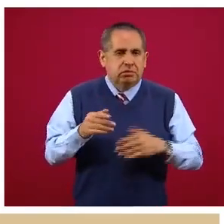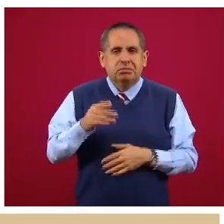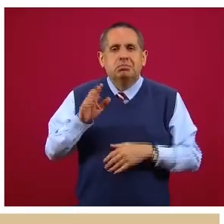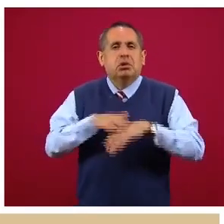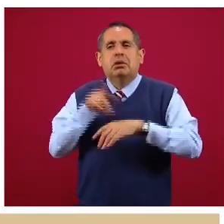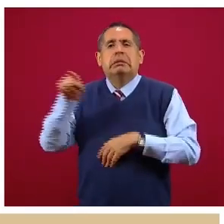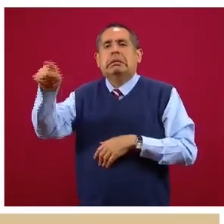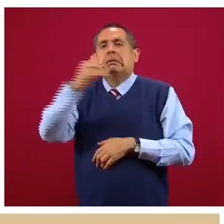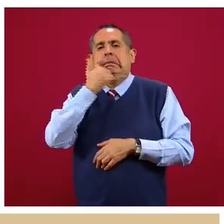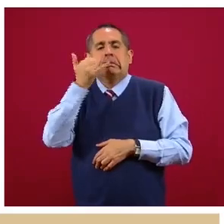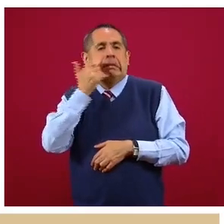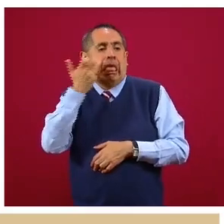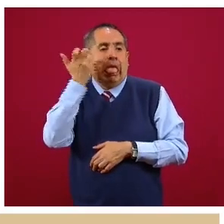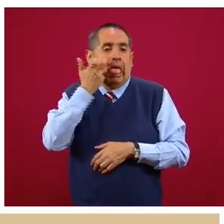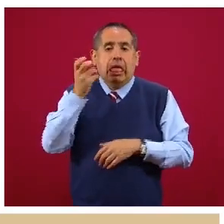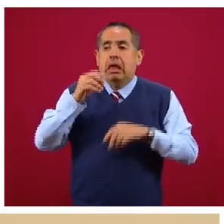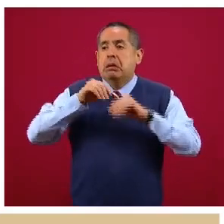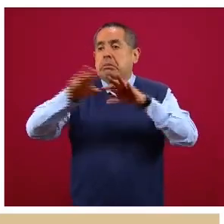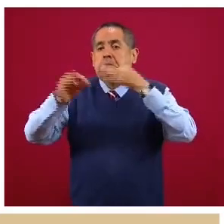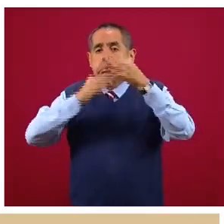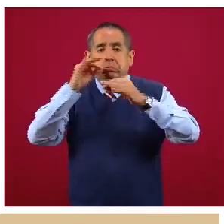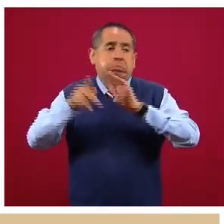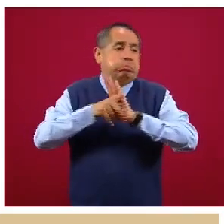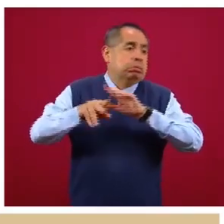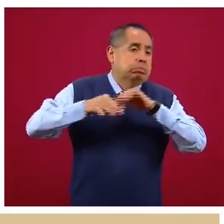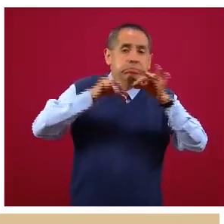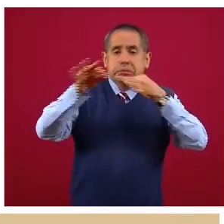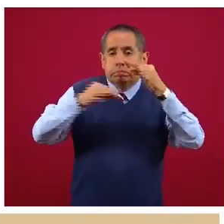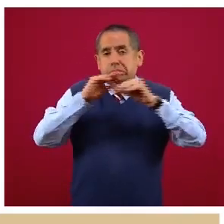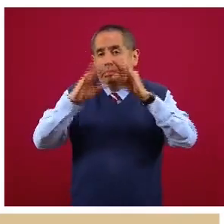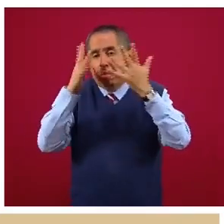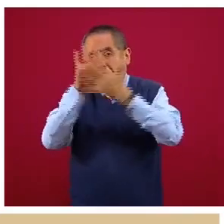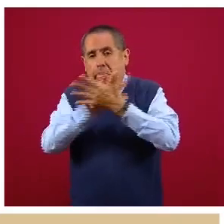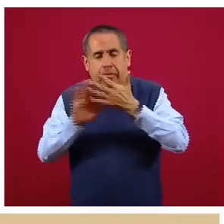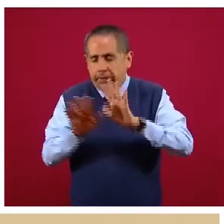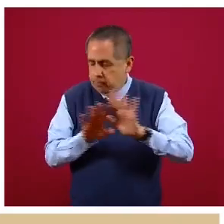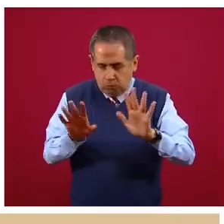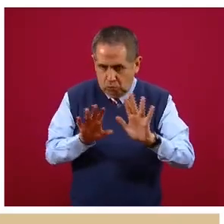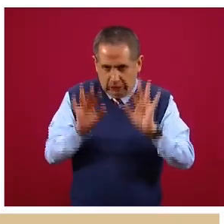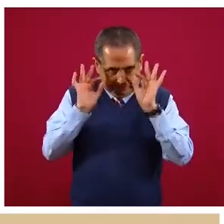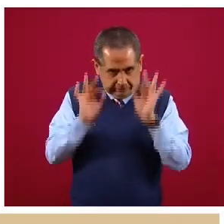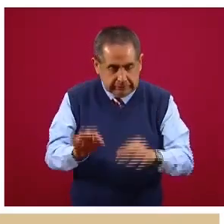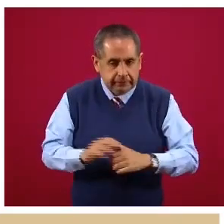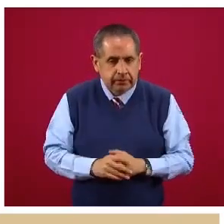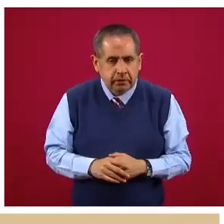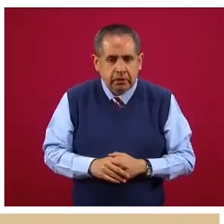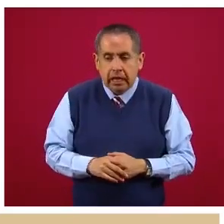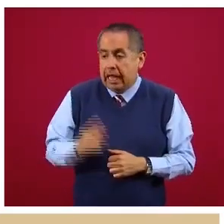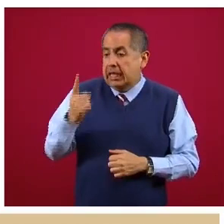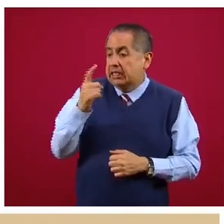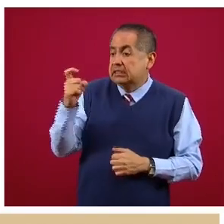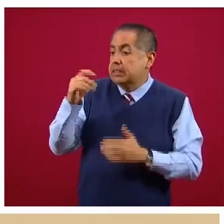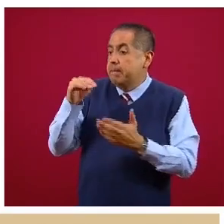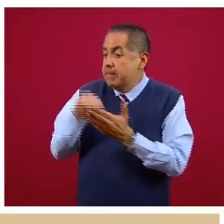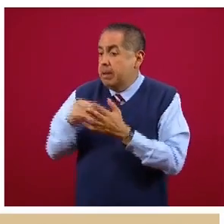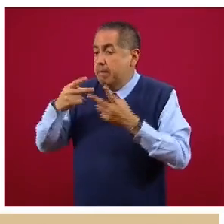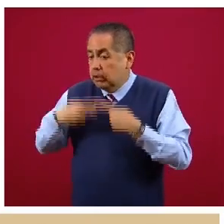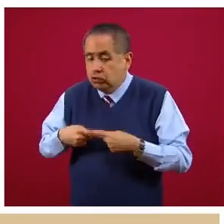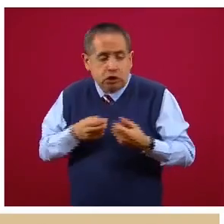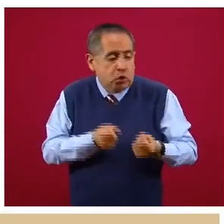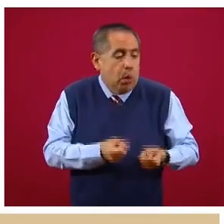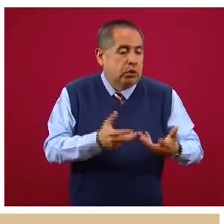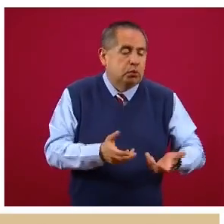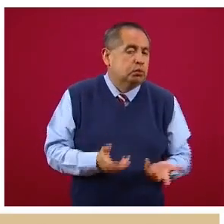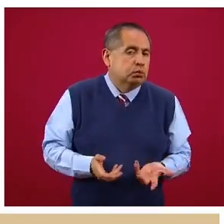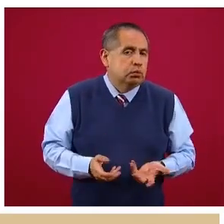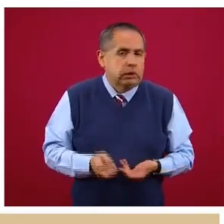medios públicos de comunicación, algunos diarios de circulación nacional. Casos por 100,000 habitantes. Y tenemos,